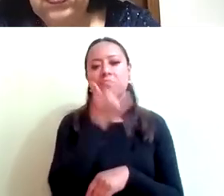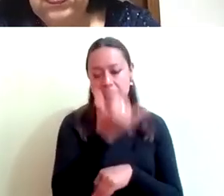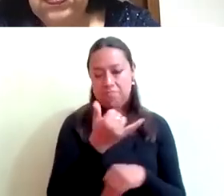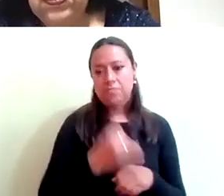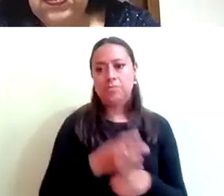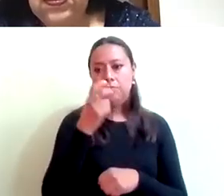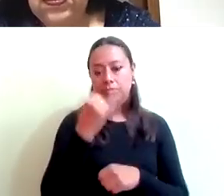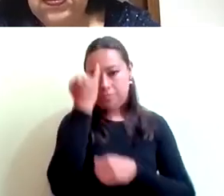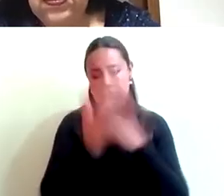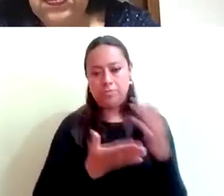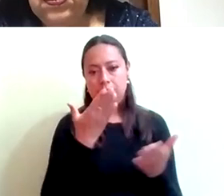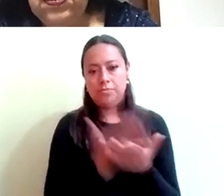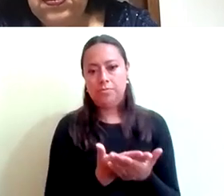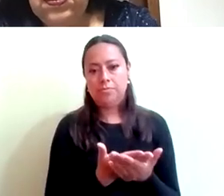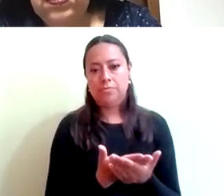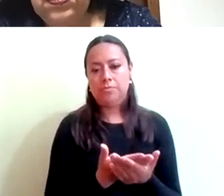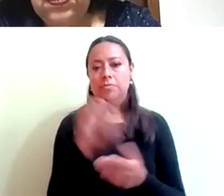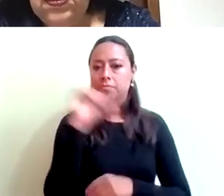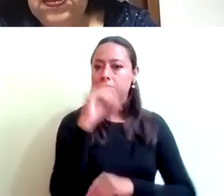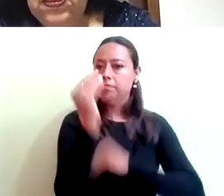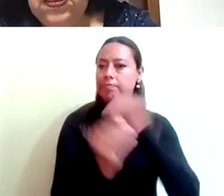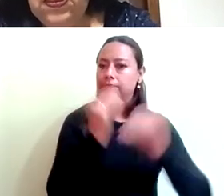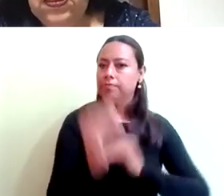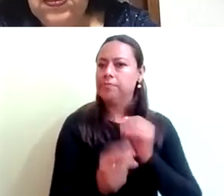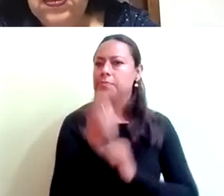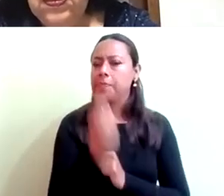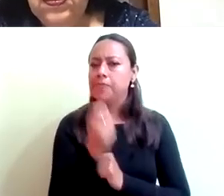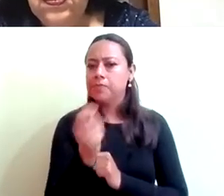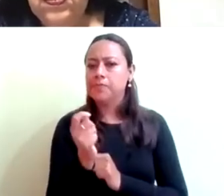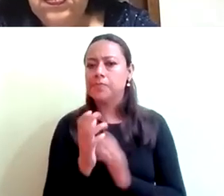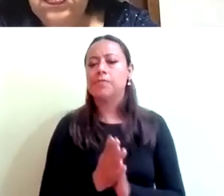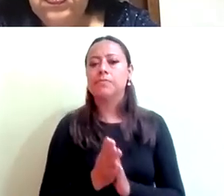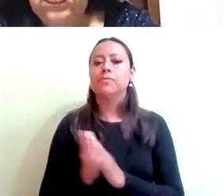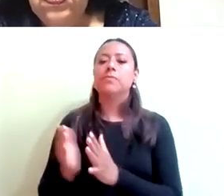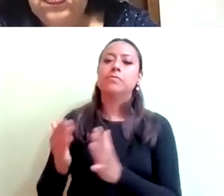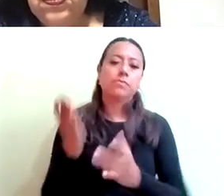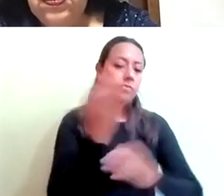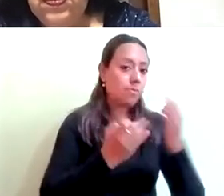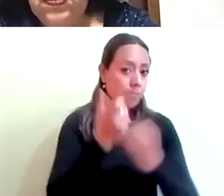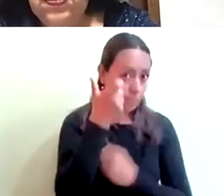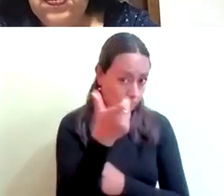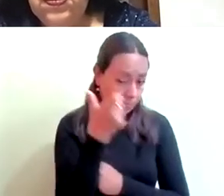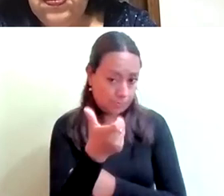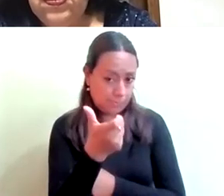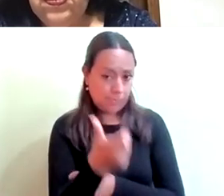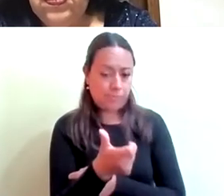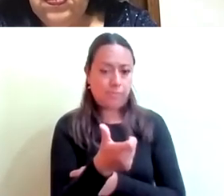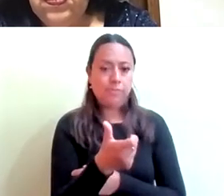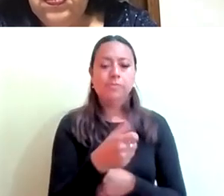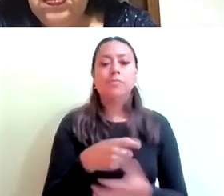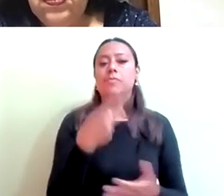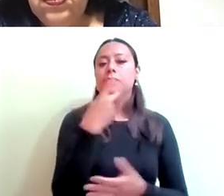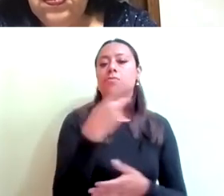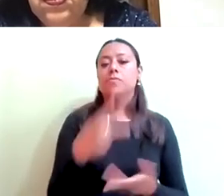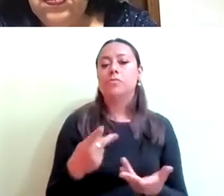la iniciativa que hoy se discute es la redirección de los recursos del presupuesto